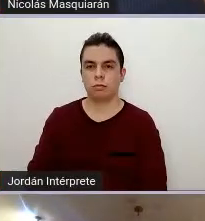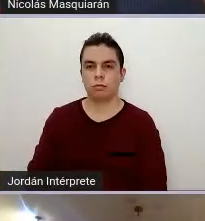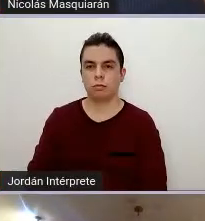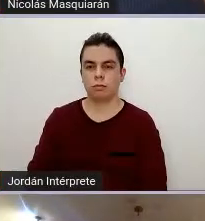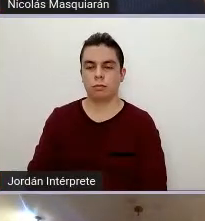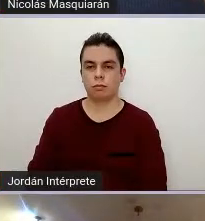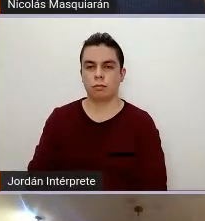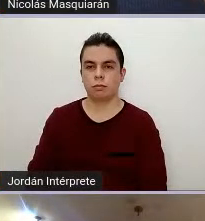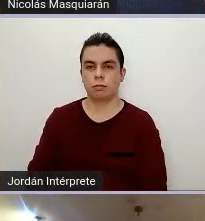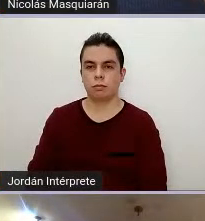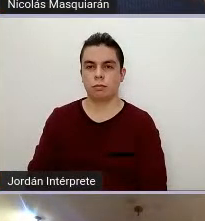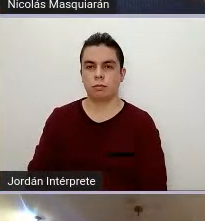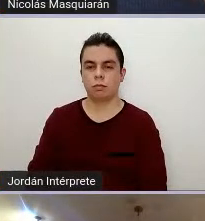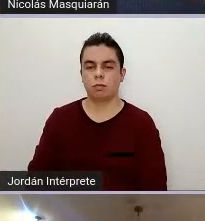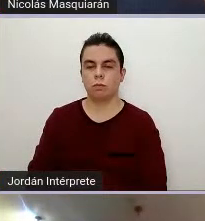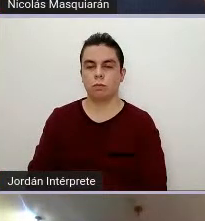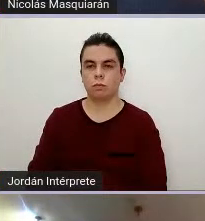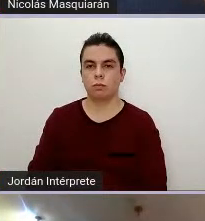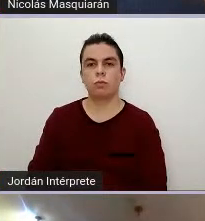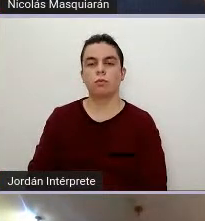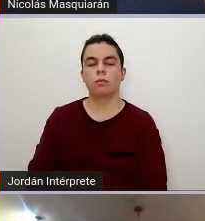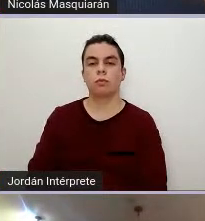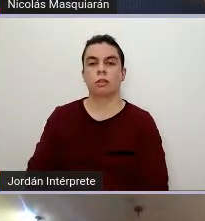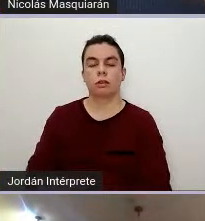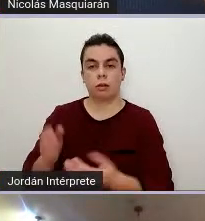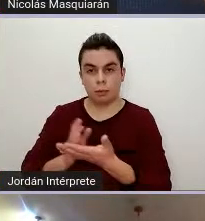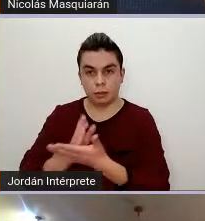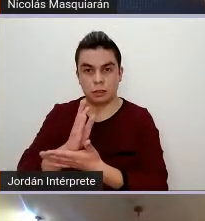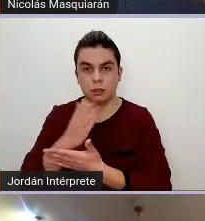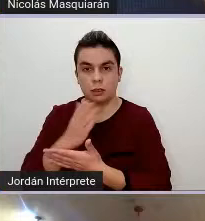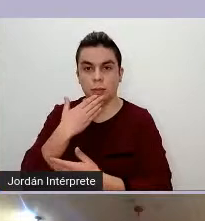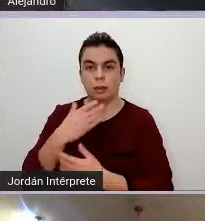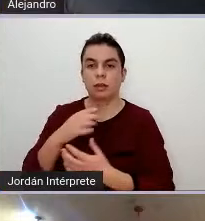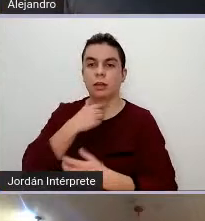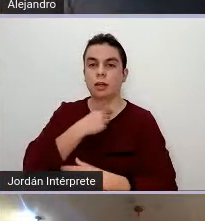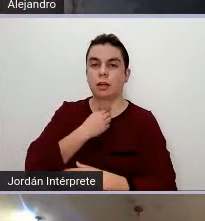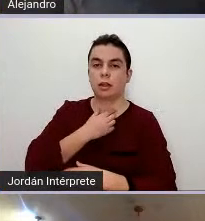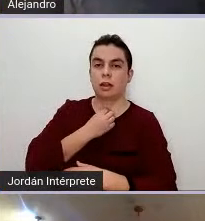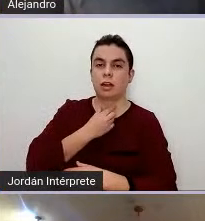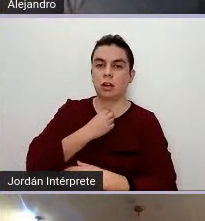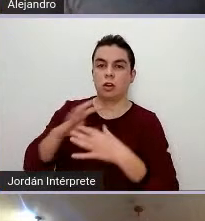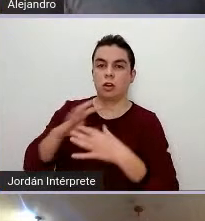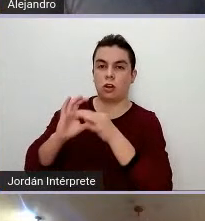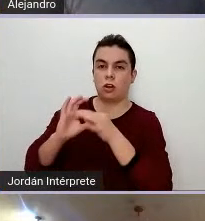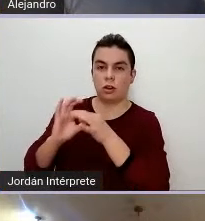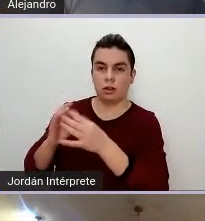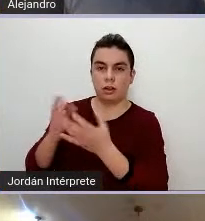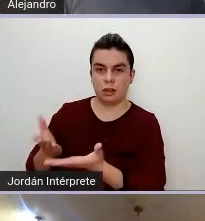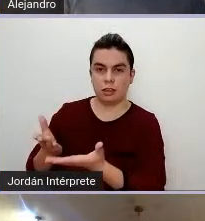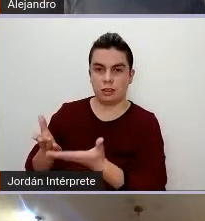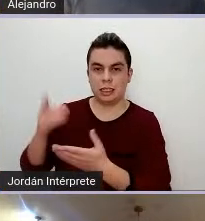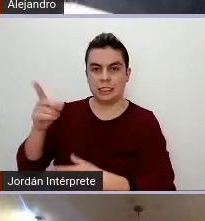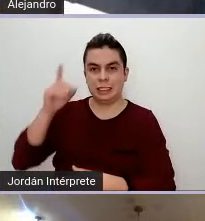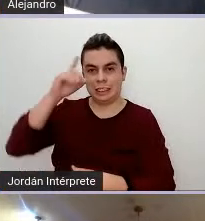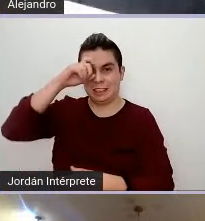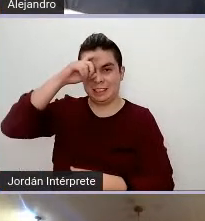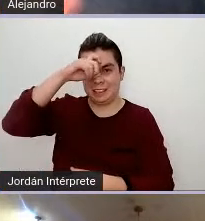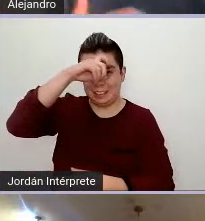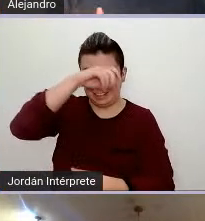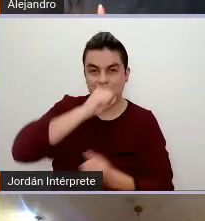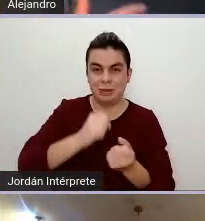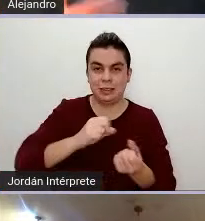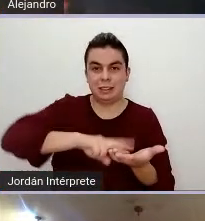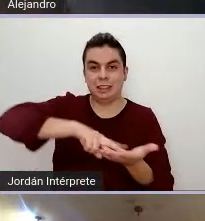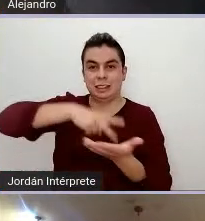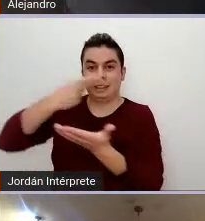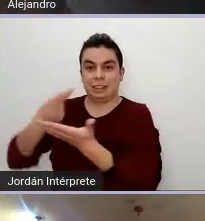Voy a comenzar entonces. Quiero agradecer antes que todo también a Jordan por esta difícil traducción, que